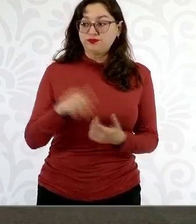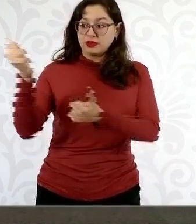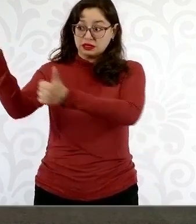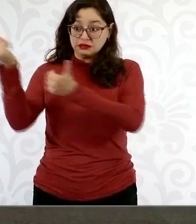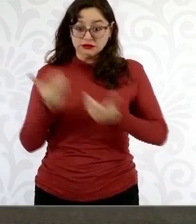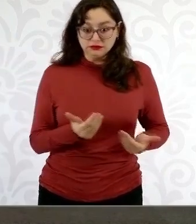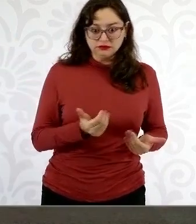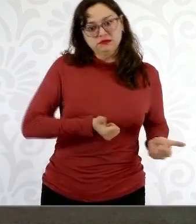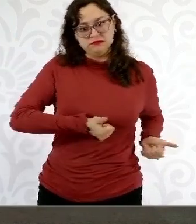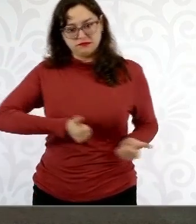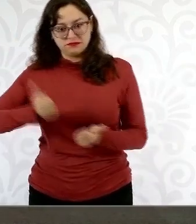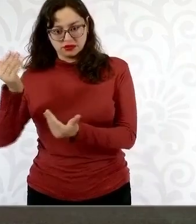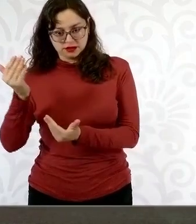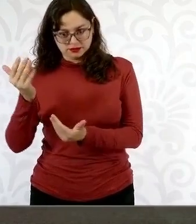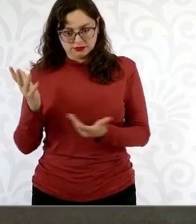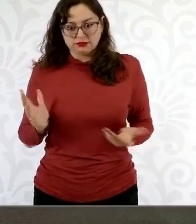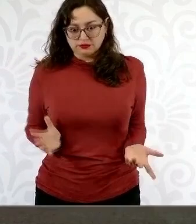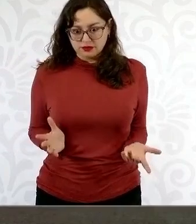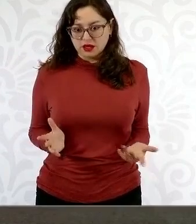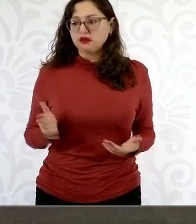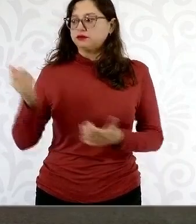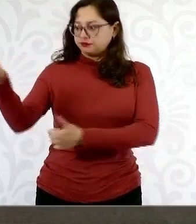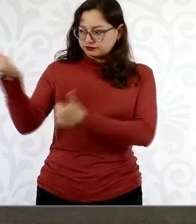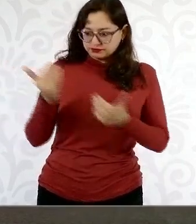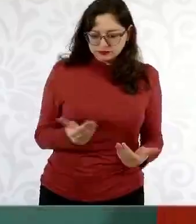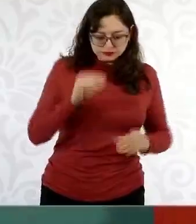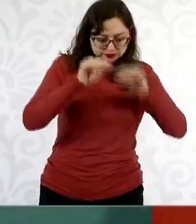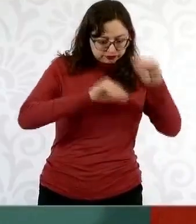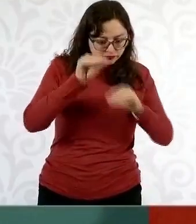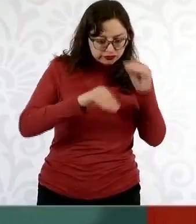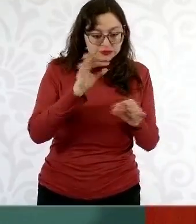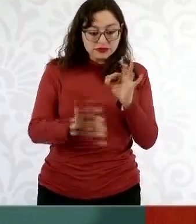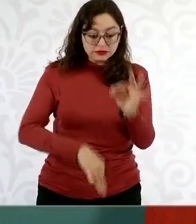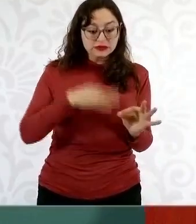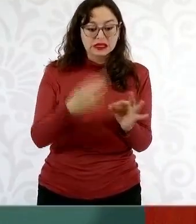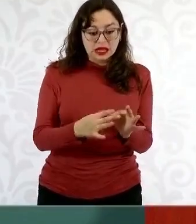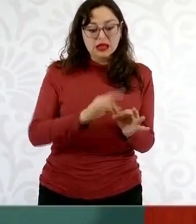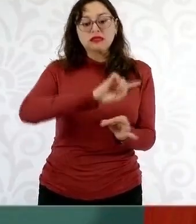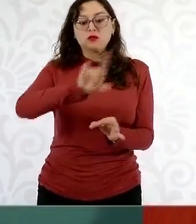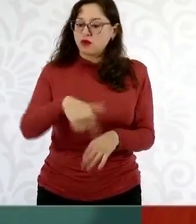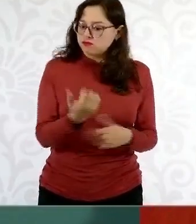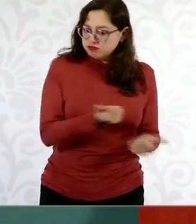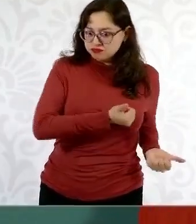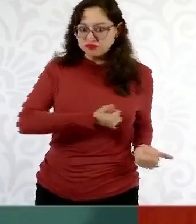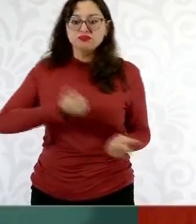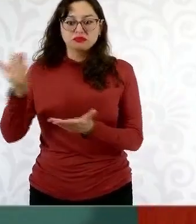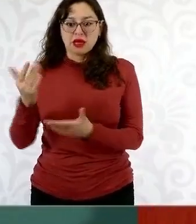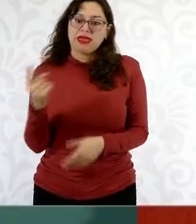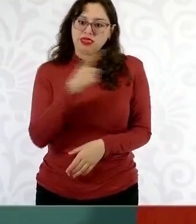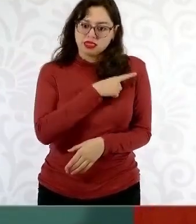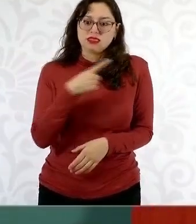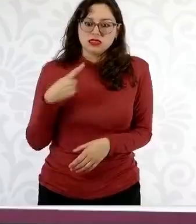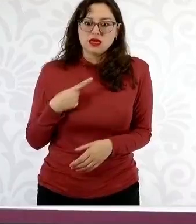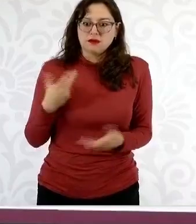decir, tienes que acreditar que lo utilizaste para finalmente exportarlo o terminar un